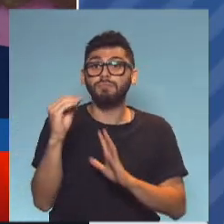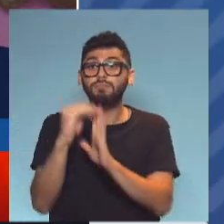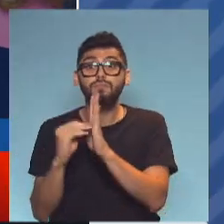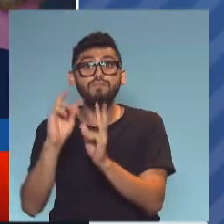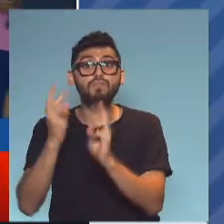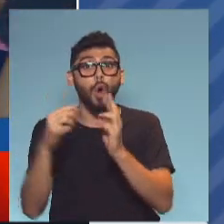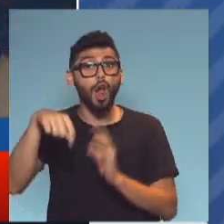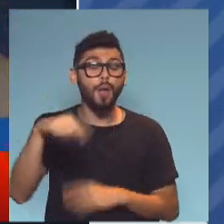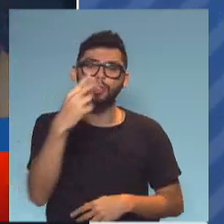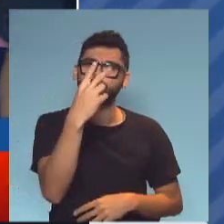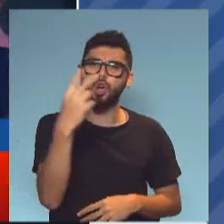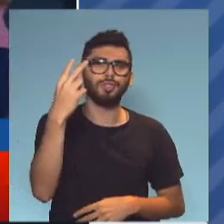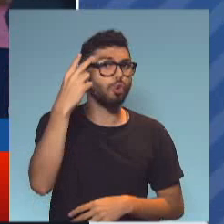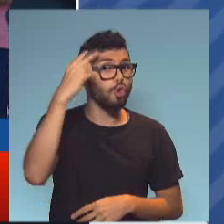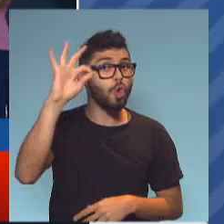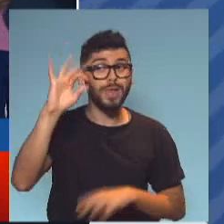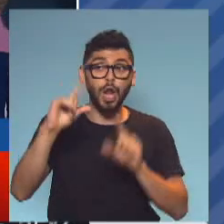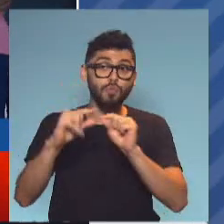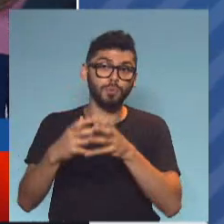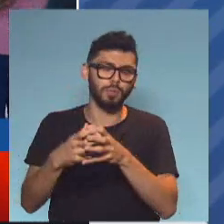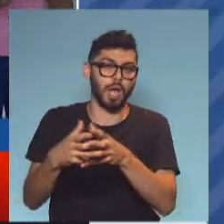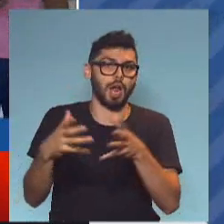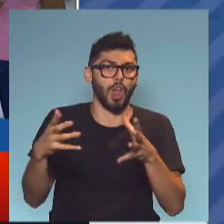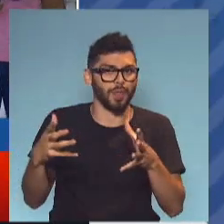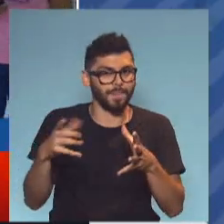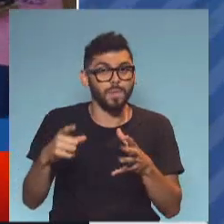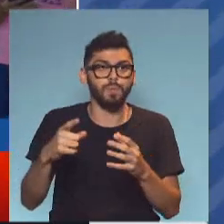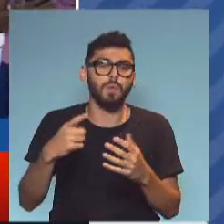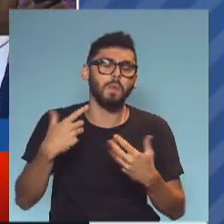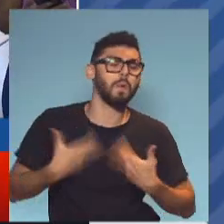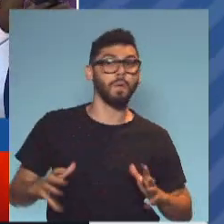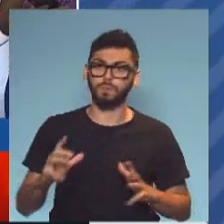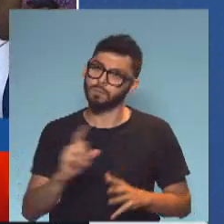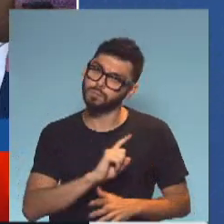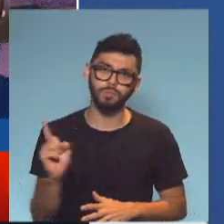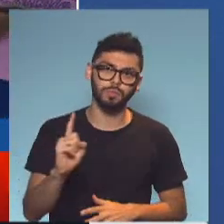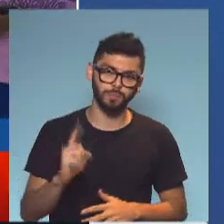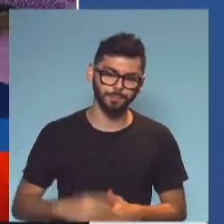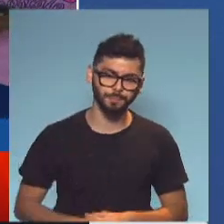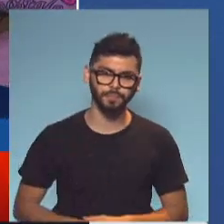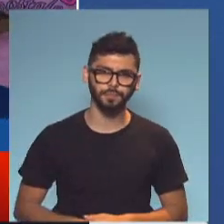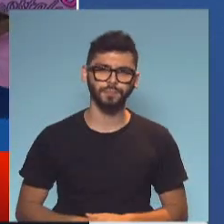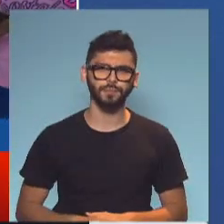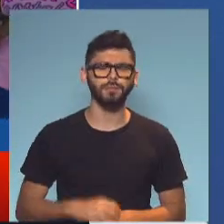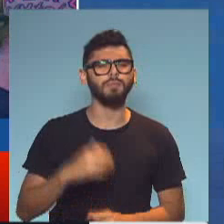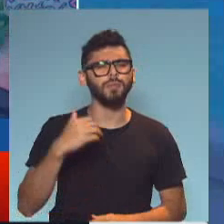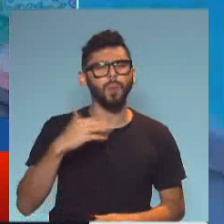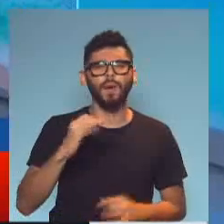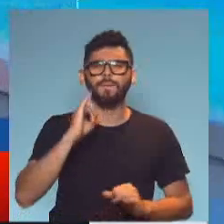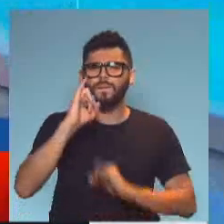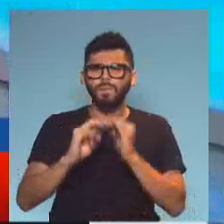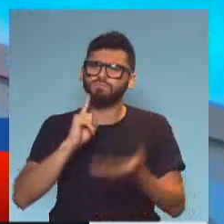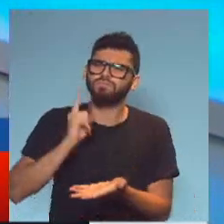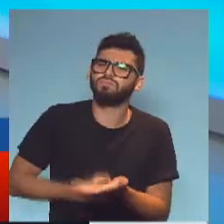Un número muy, muy alto que no debemos naturalizar. Vamos a empezar a compartir las restricciones,